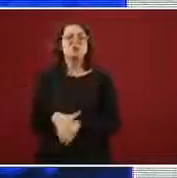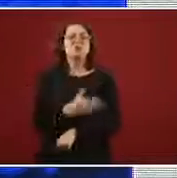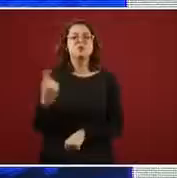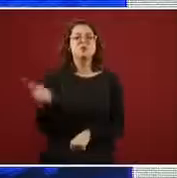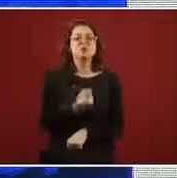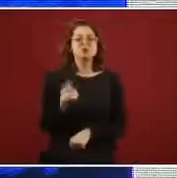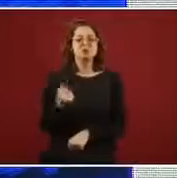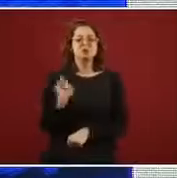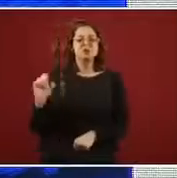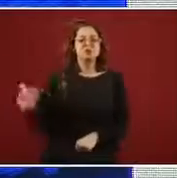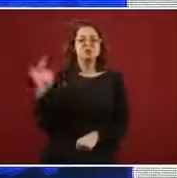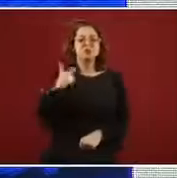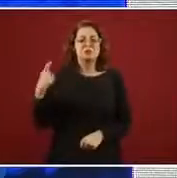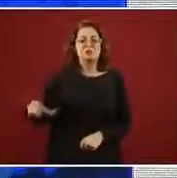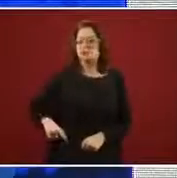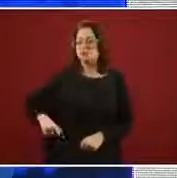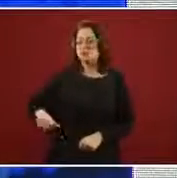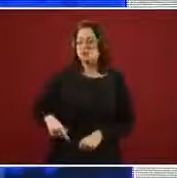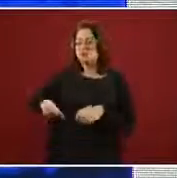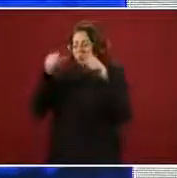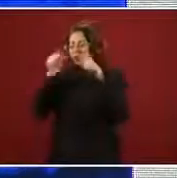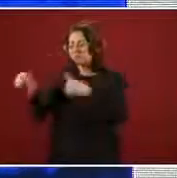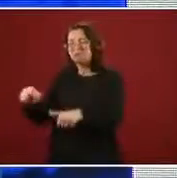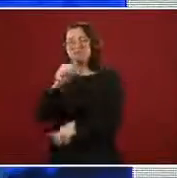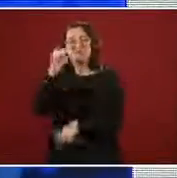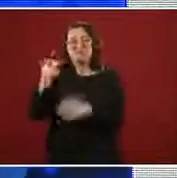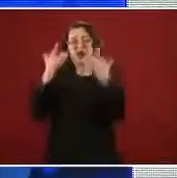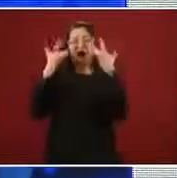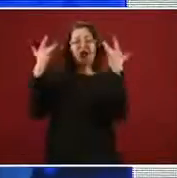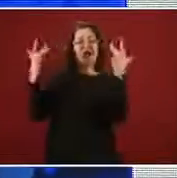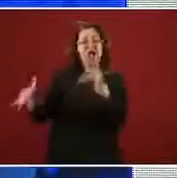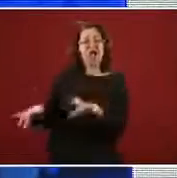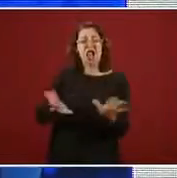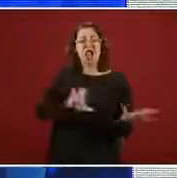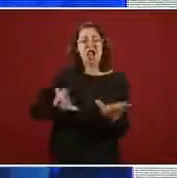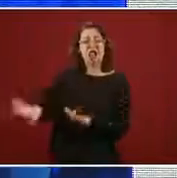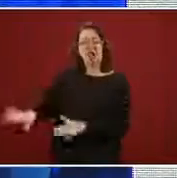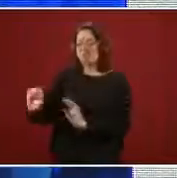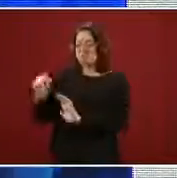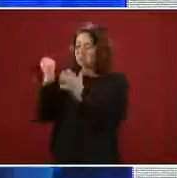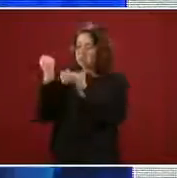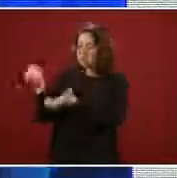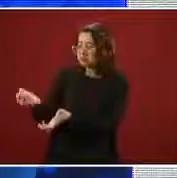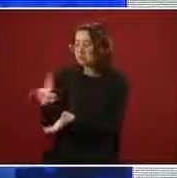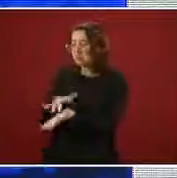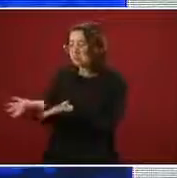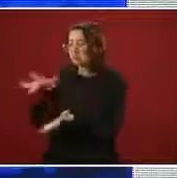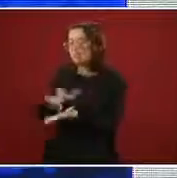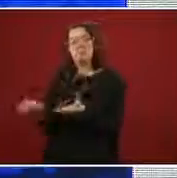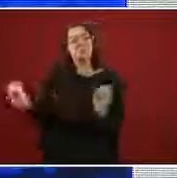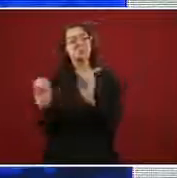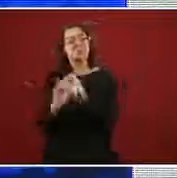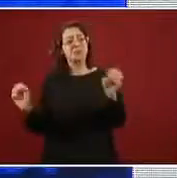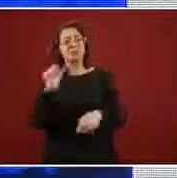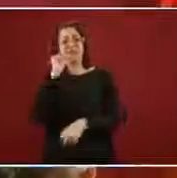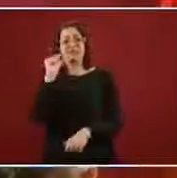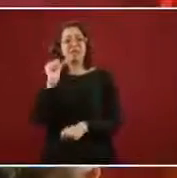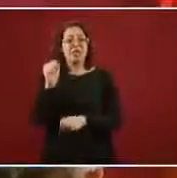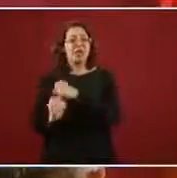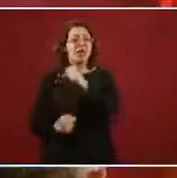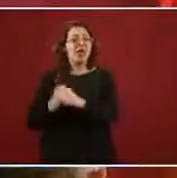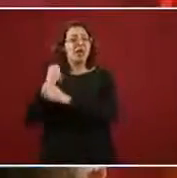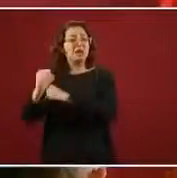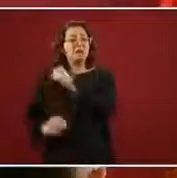completo. No hubo inversión pública durante muchos años para